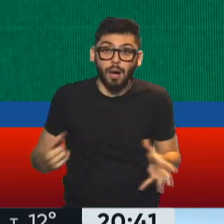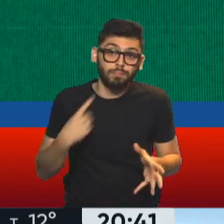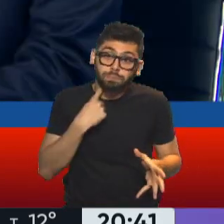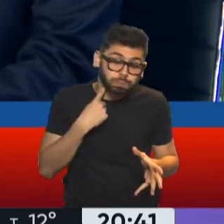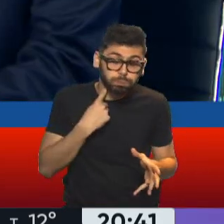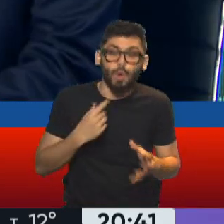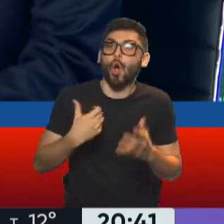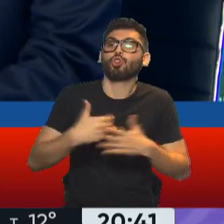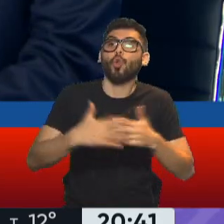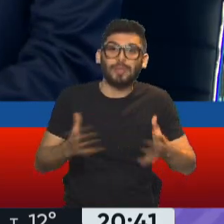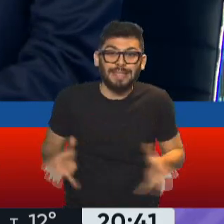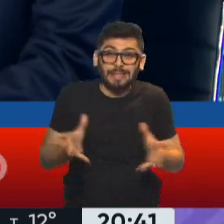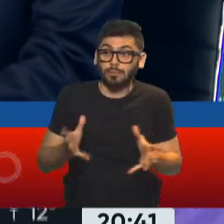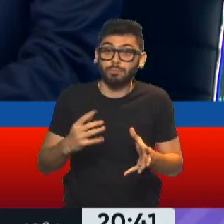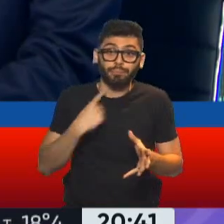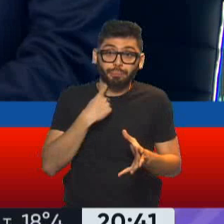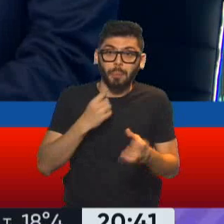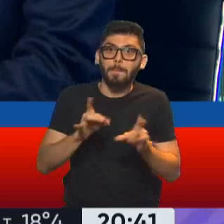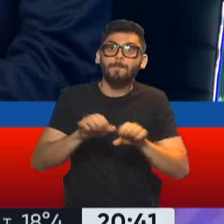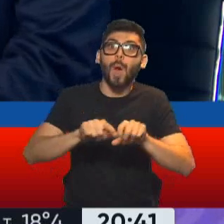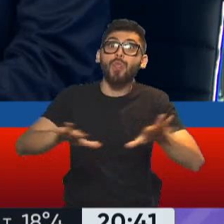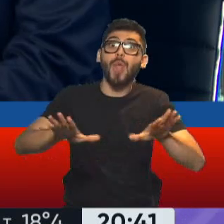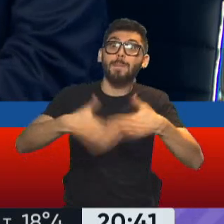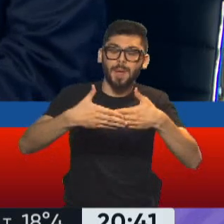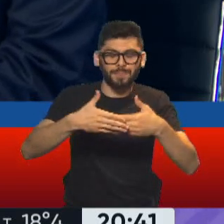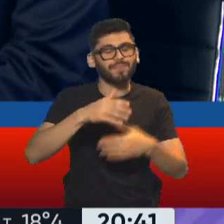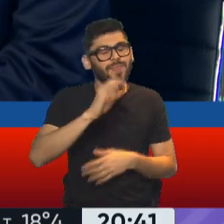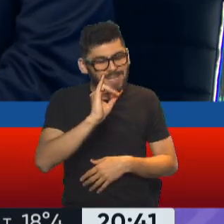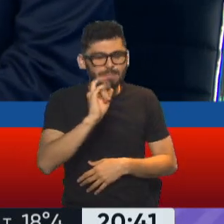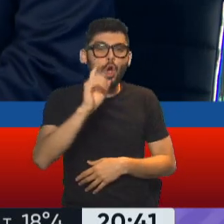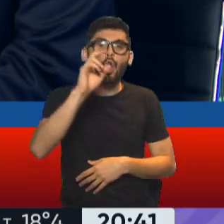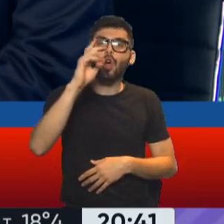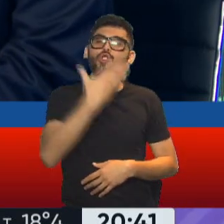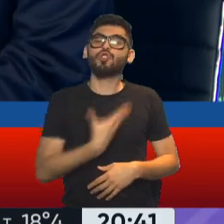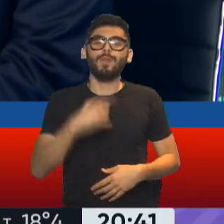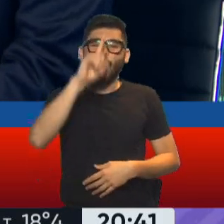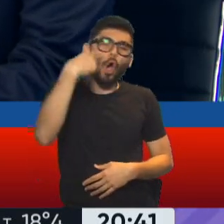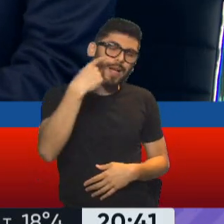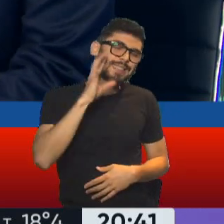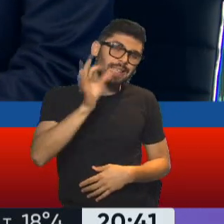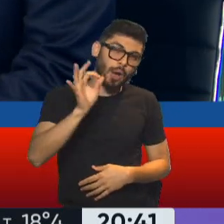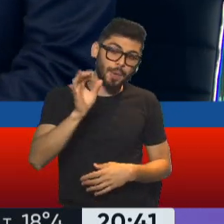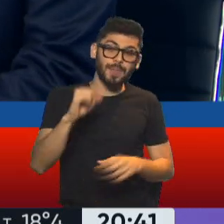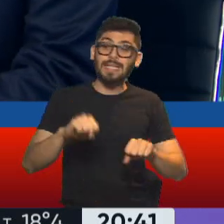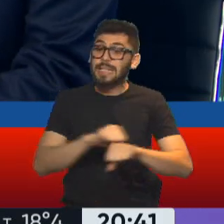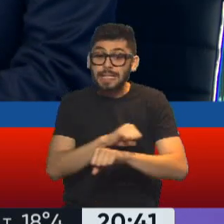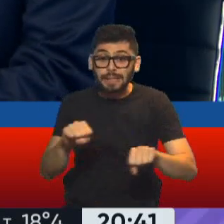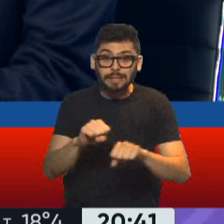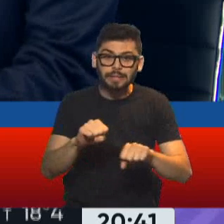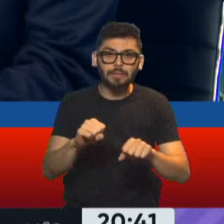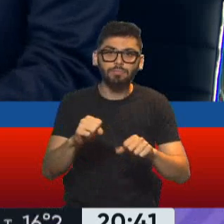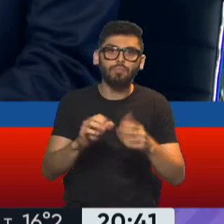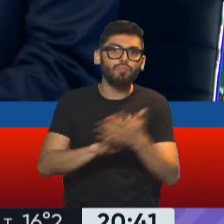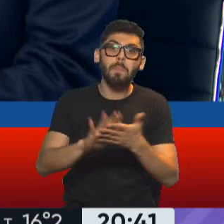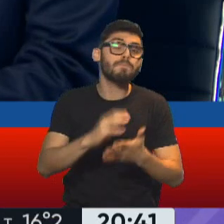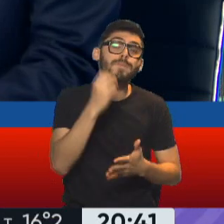construcción, ¿no? Sí, si hay algo que tiene claro el gobierno y el presidente es que se sale mejor y más rápido de esta crisis de la mano de la obra pública, y